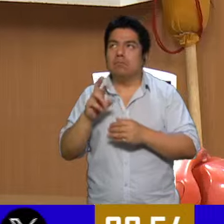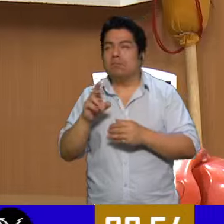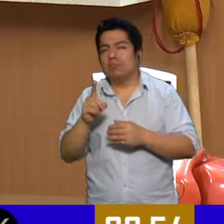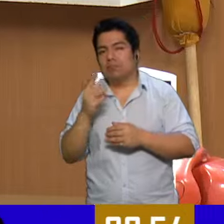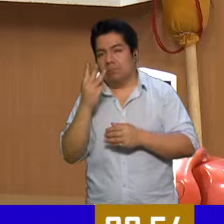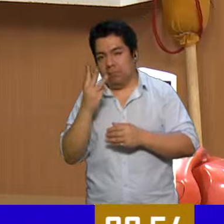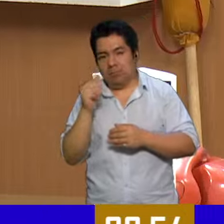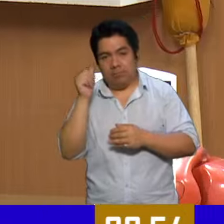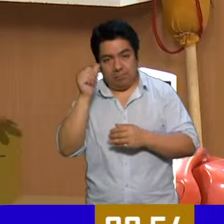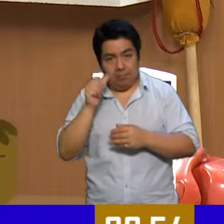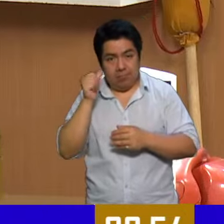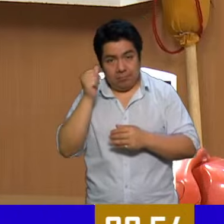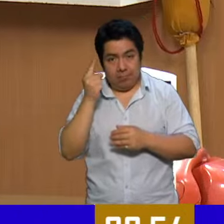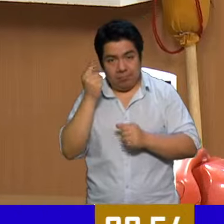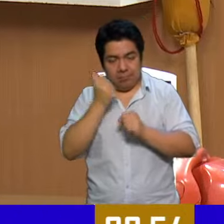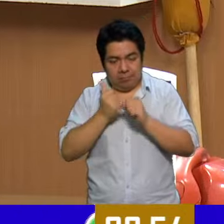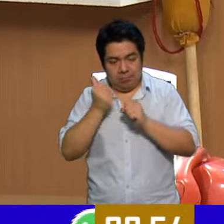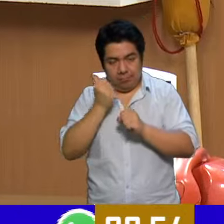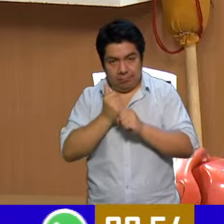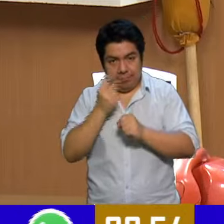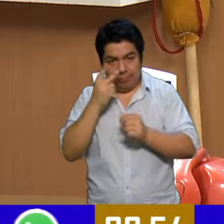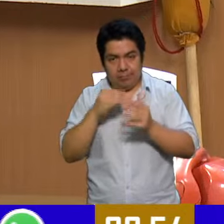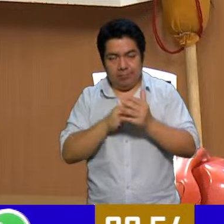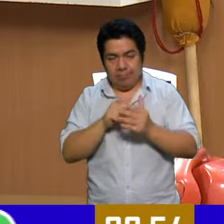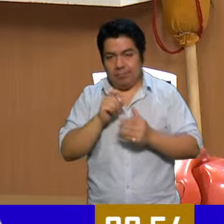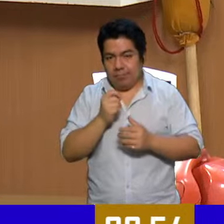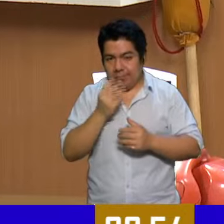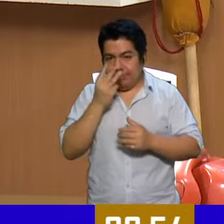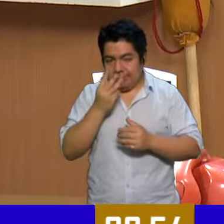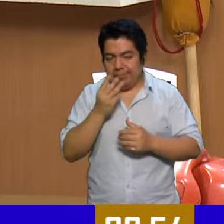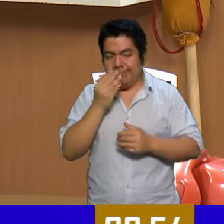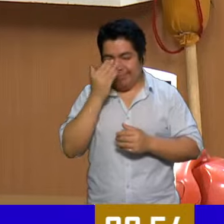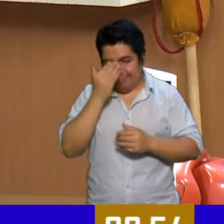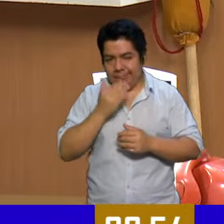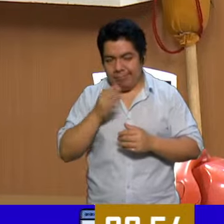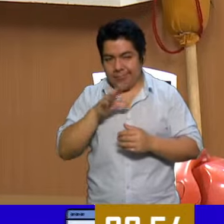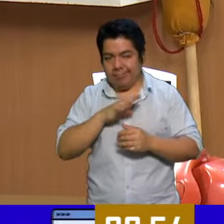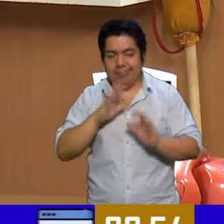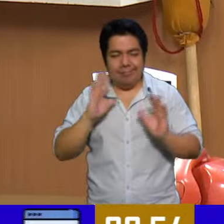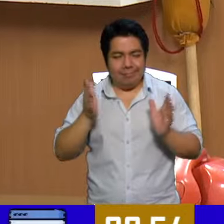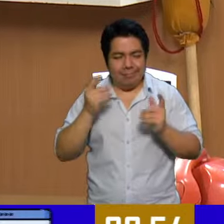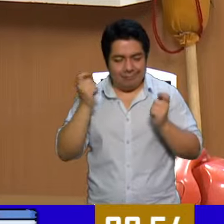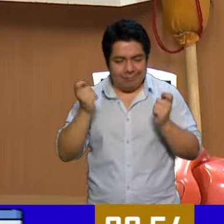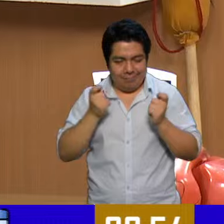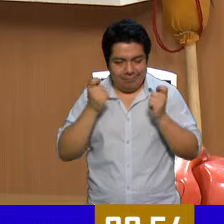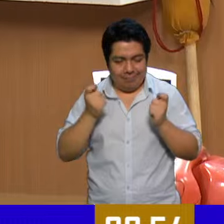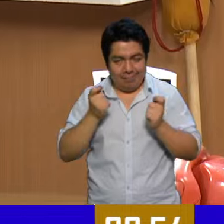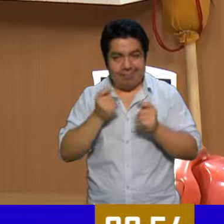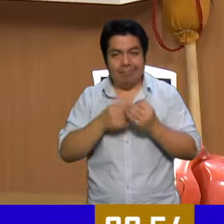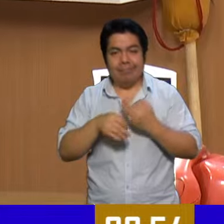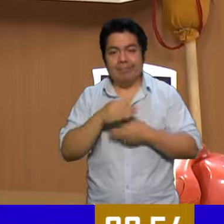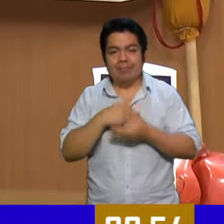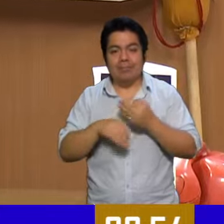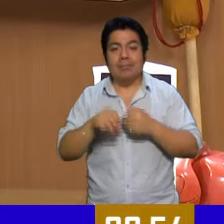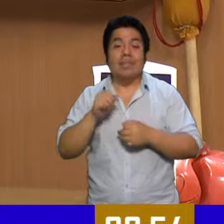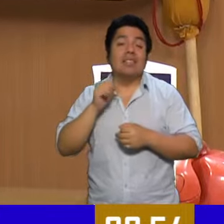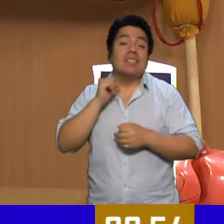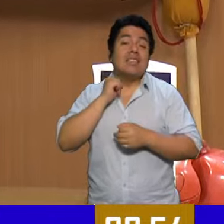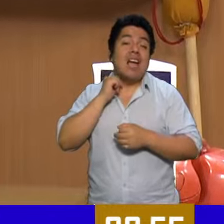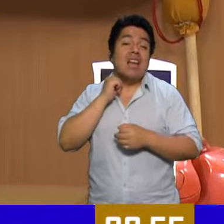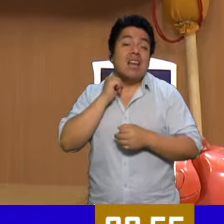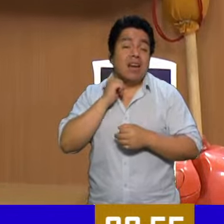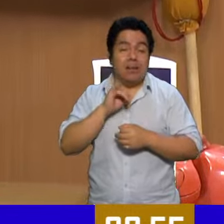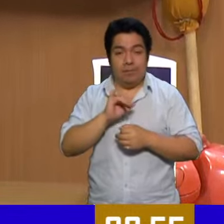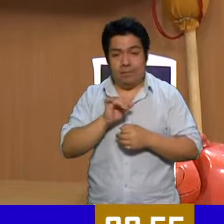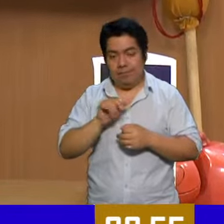abril del año pasado, el 2023. Y ya tuvimos la fortuna de ser ratificados por el Senado. ¿Sí? El